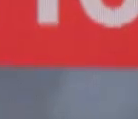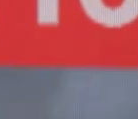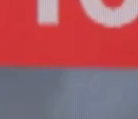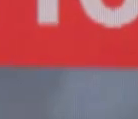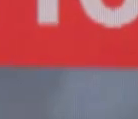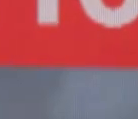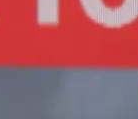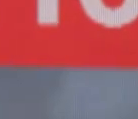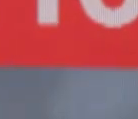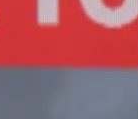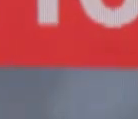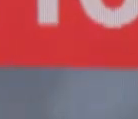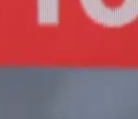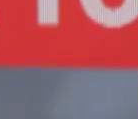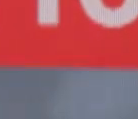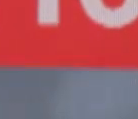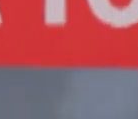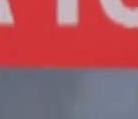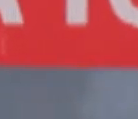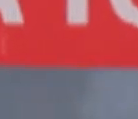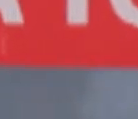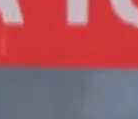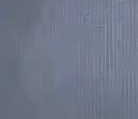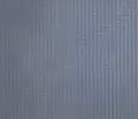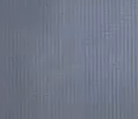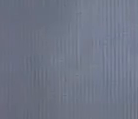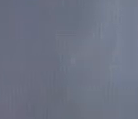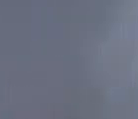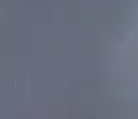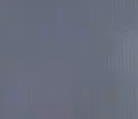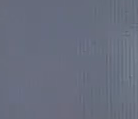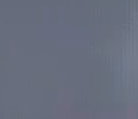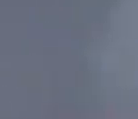gracias gracias estaba valenzuela intenté de 3 febrero esta ley